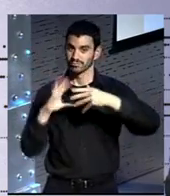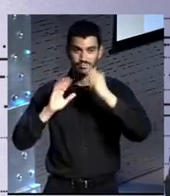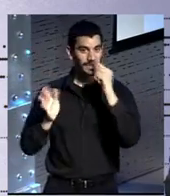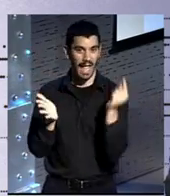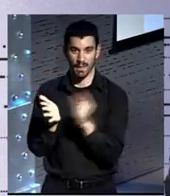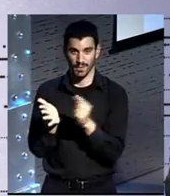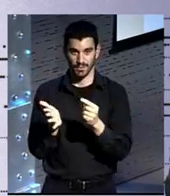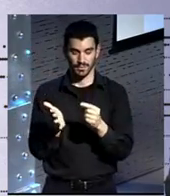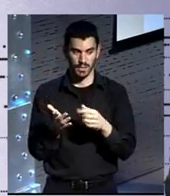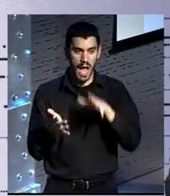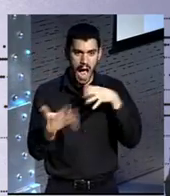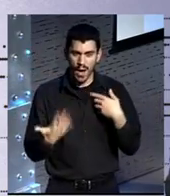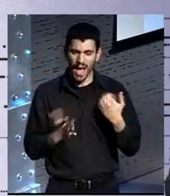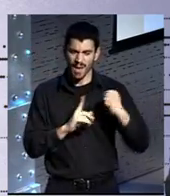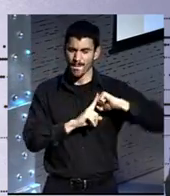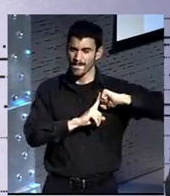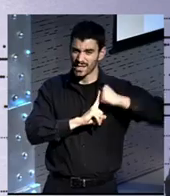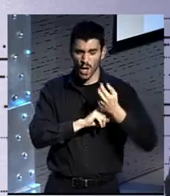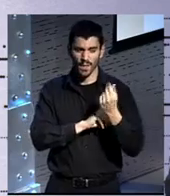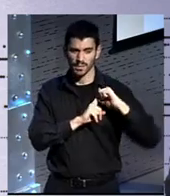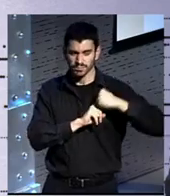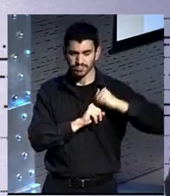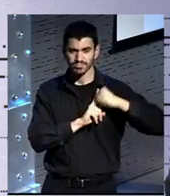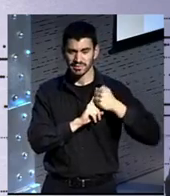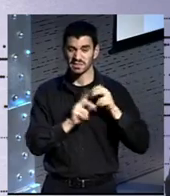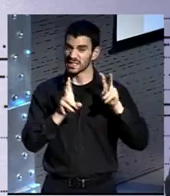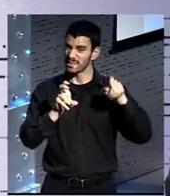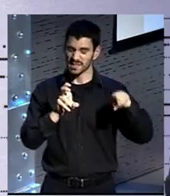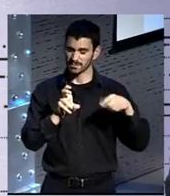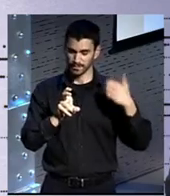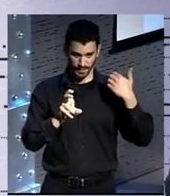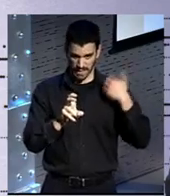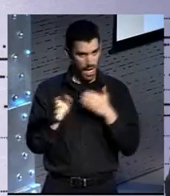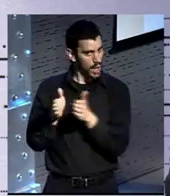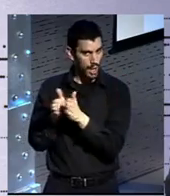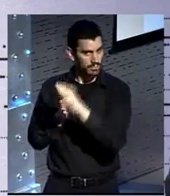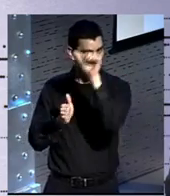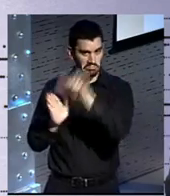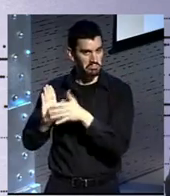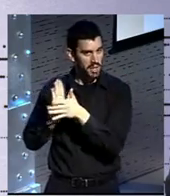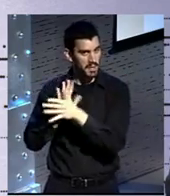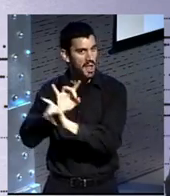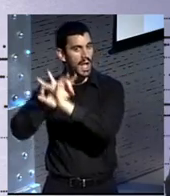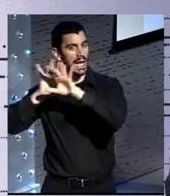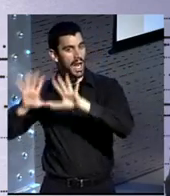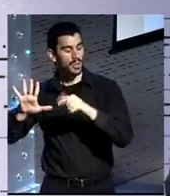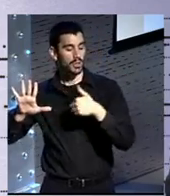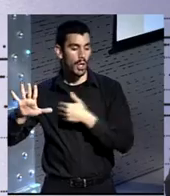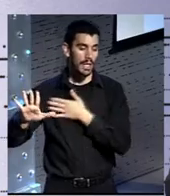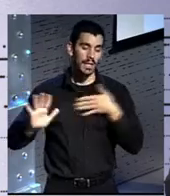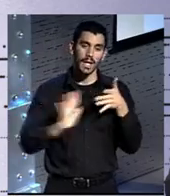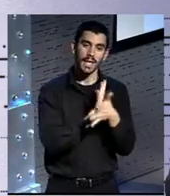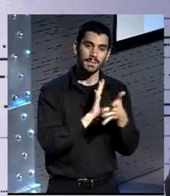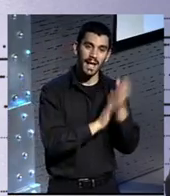todos en rentabilidad, yo creo que ya hemos hablado suficiente. Quizás me voy a centrar un poco más en lo que es para ING Direct la obsesión, que